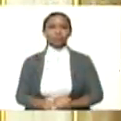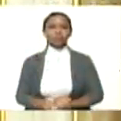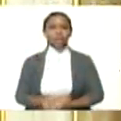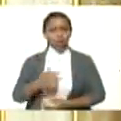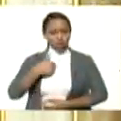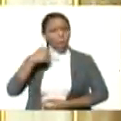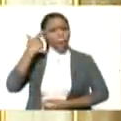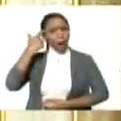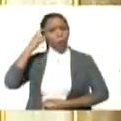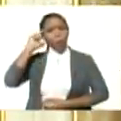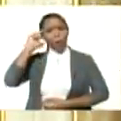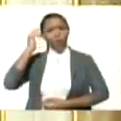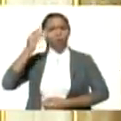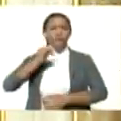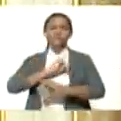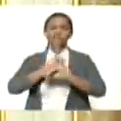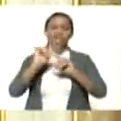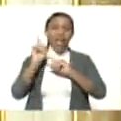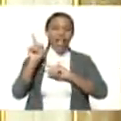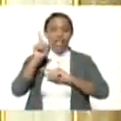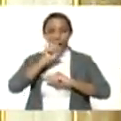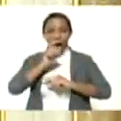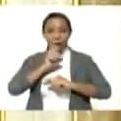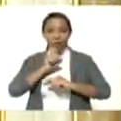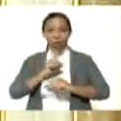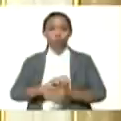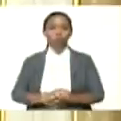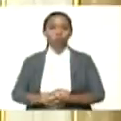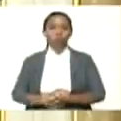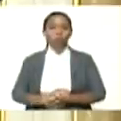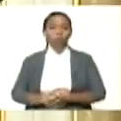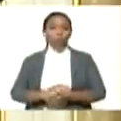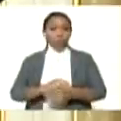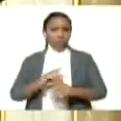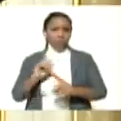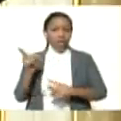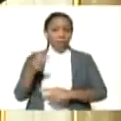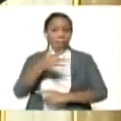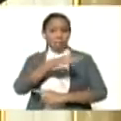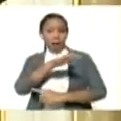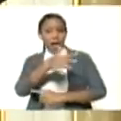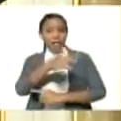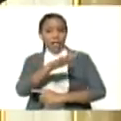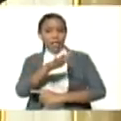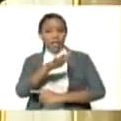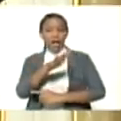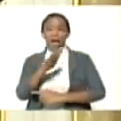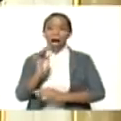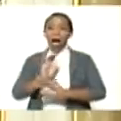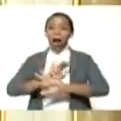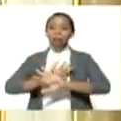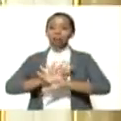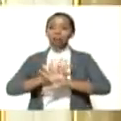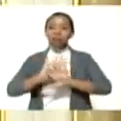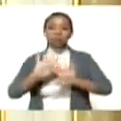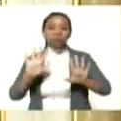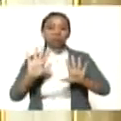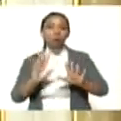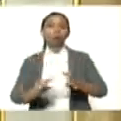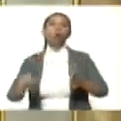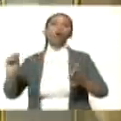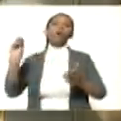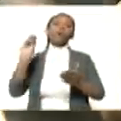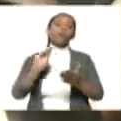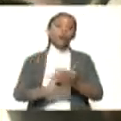Recuerdo finales de ese año, cuando ya parecía que todo se acababa, otra